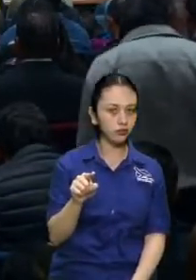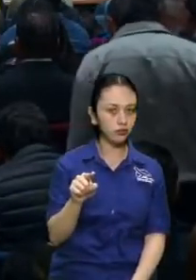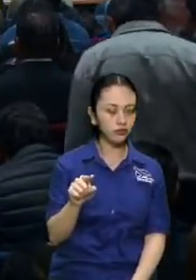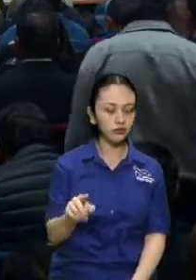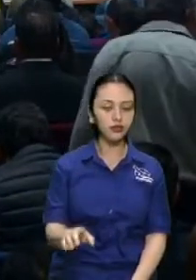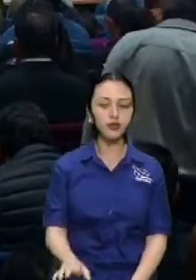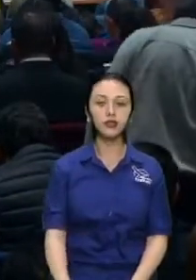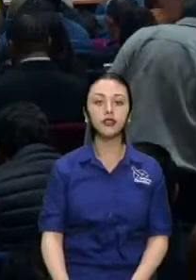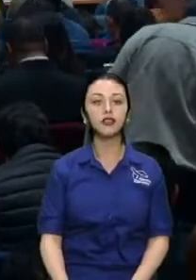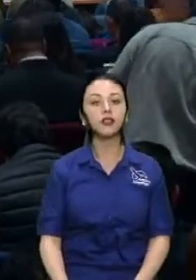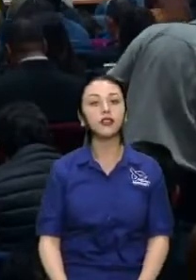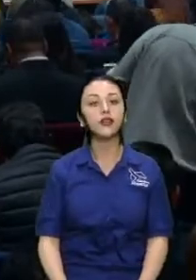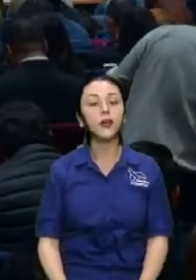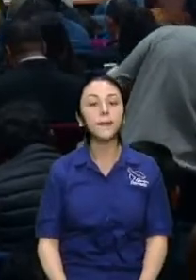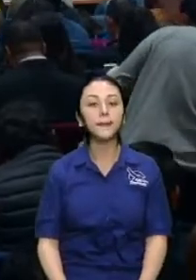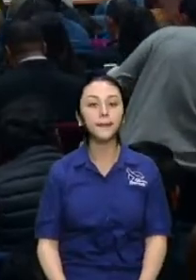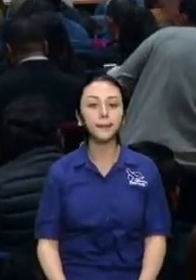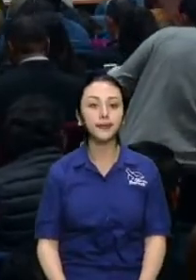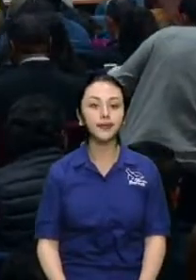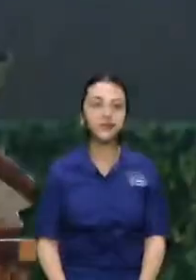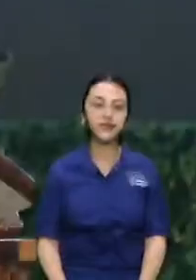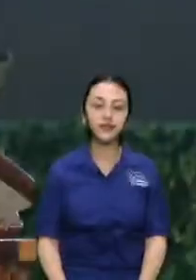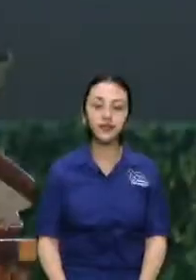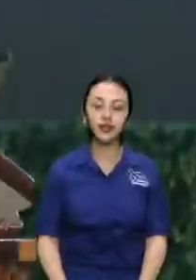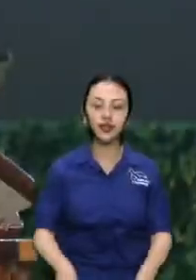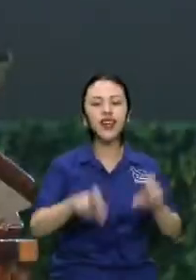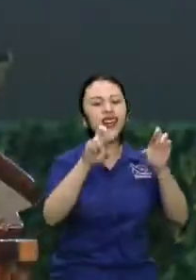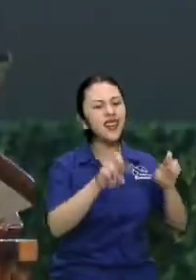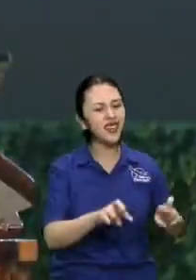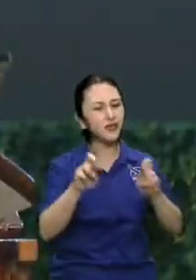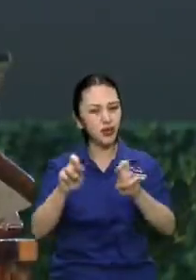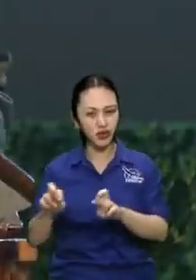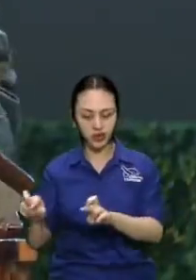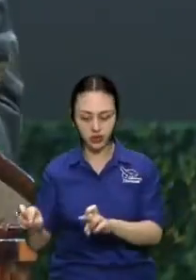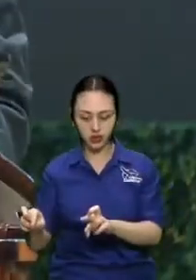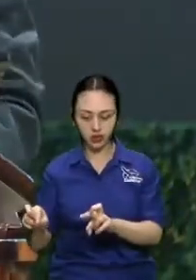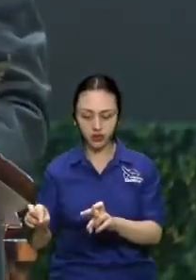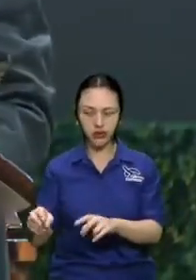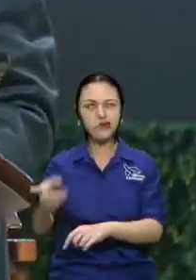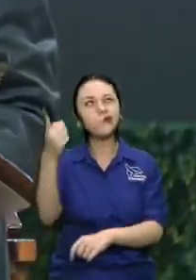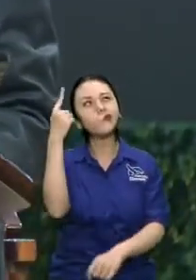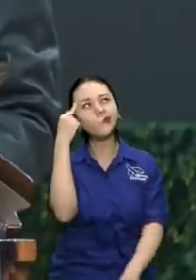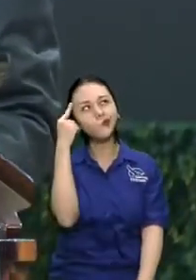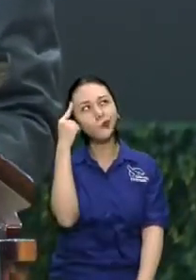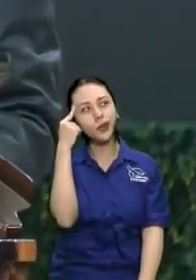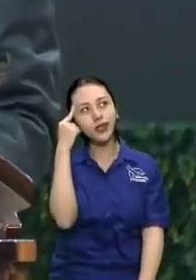Hermano, el humano, el pensamiento humano